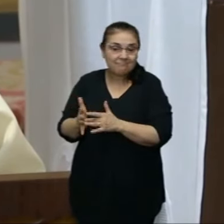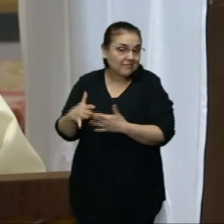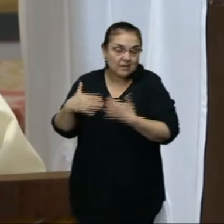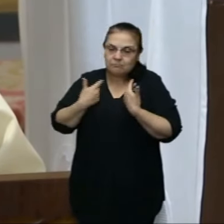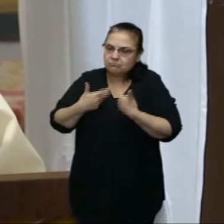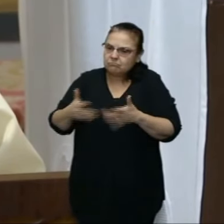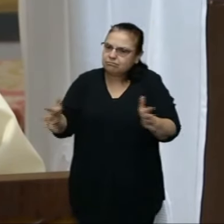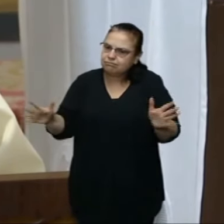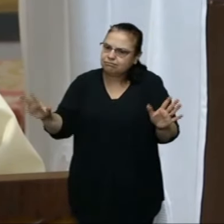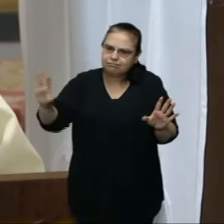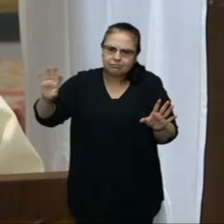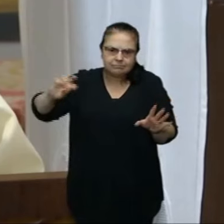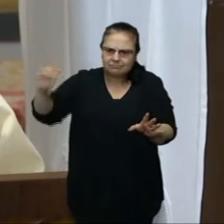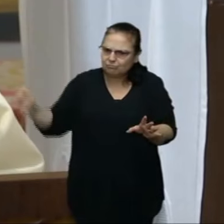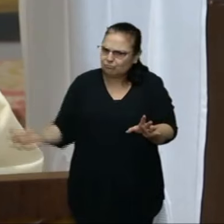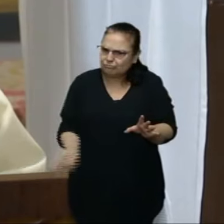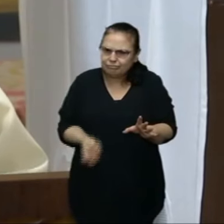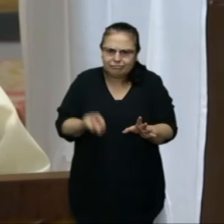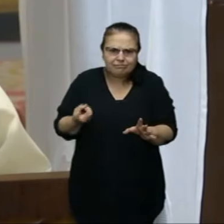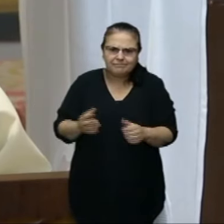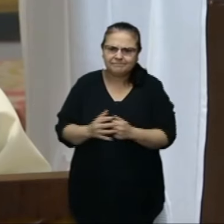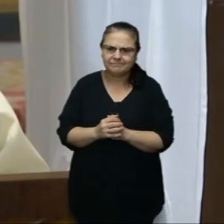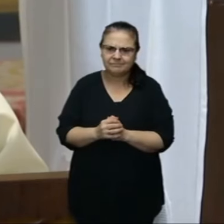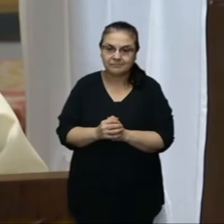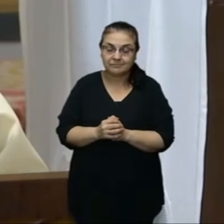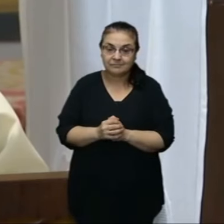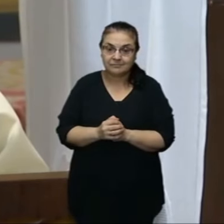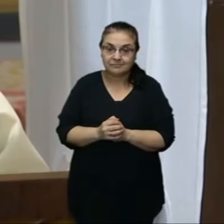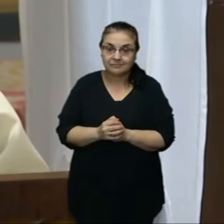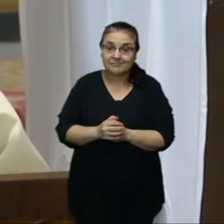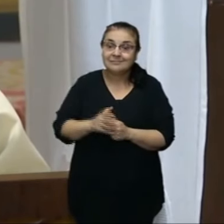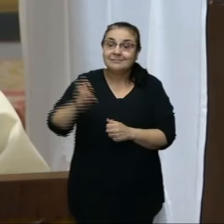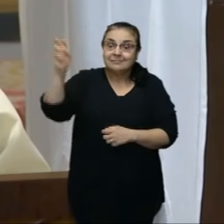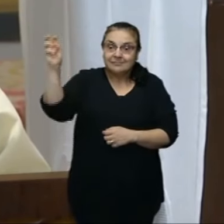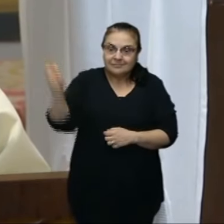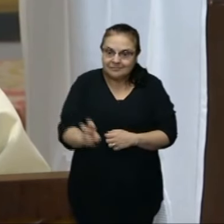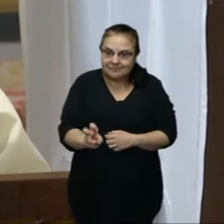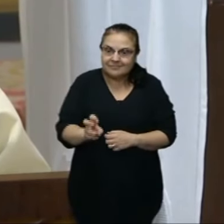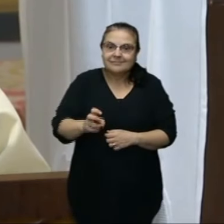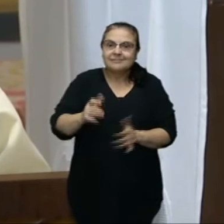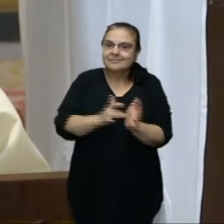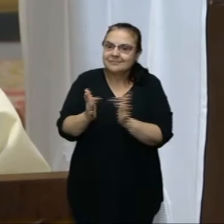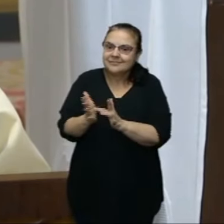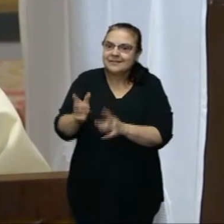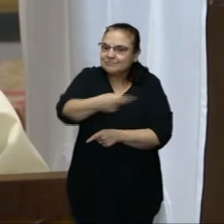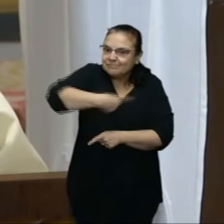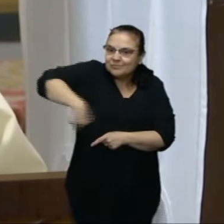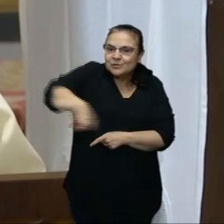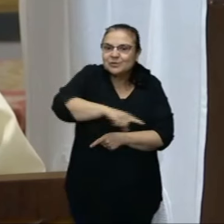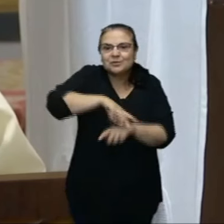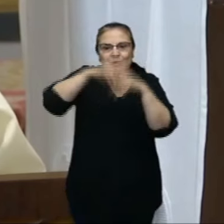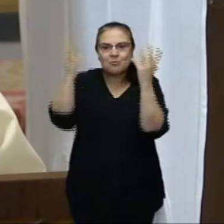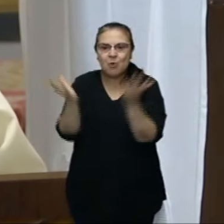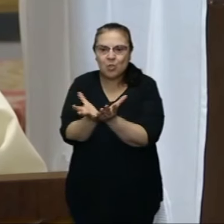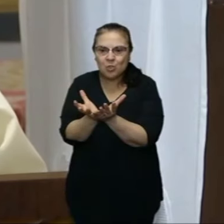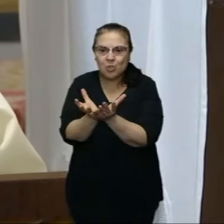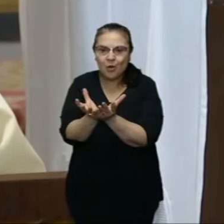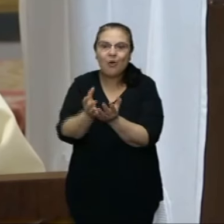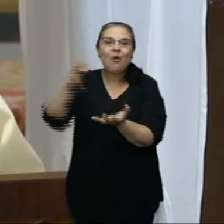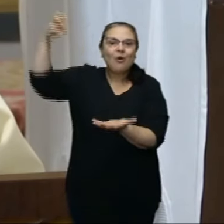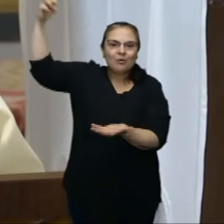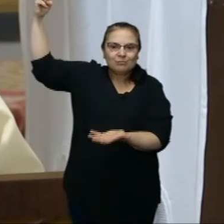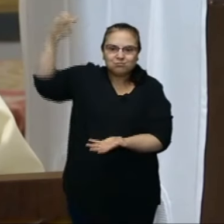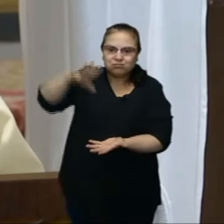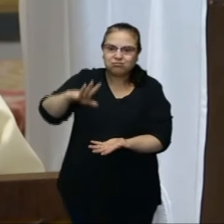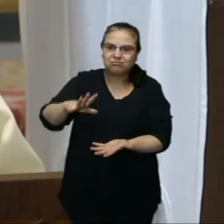tinieblas. De esta manera, la llegada de Cristo a nuestro mundo ilumina realmente nuestra vida en la